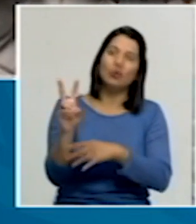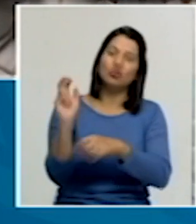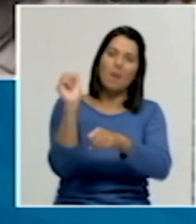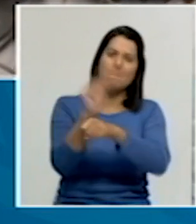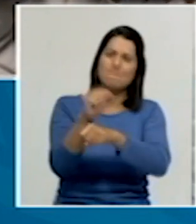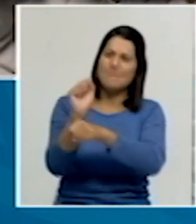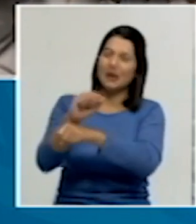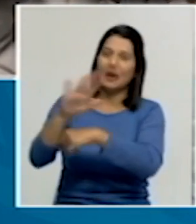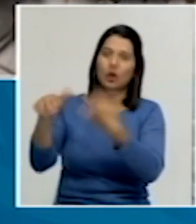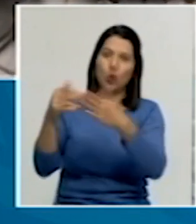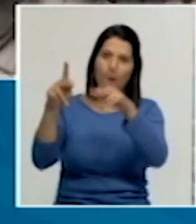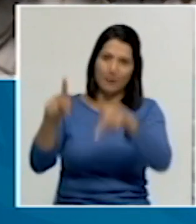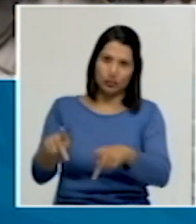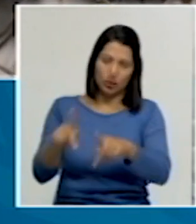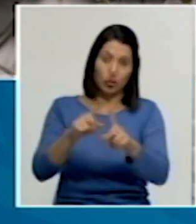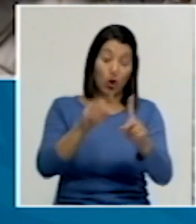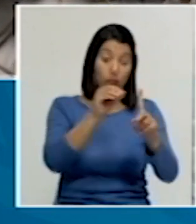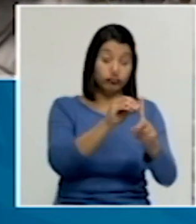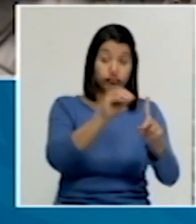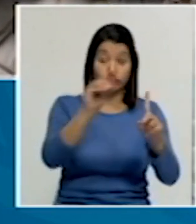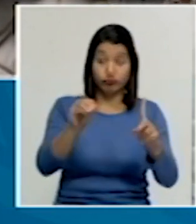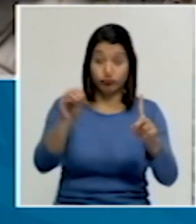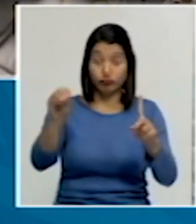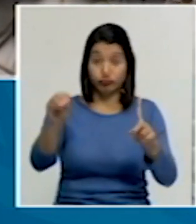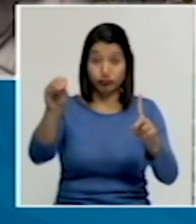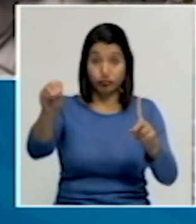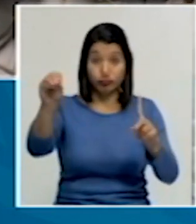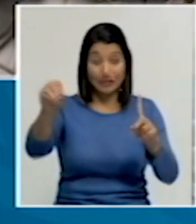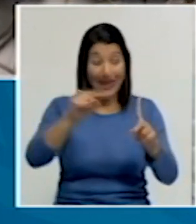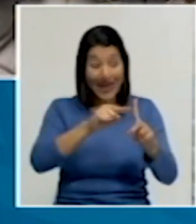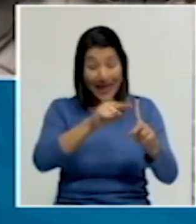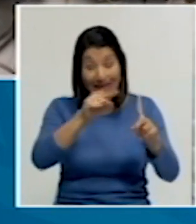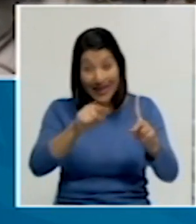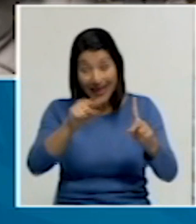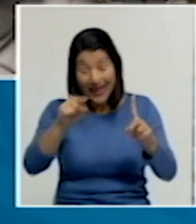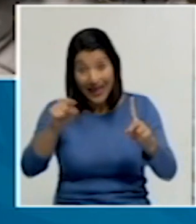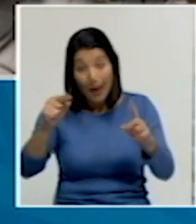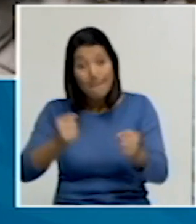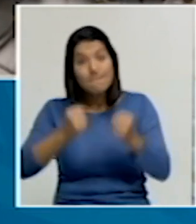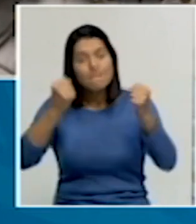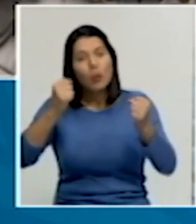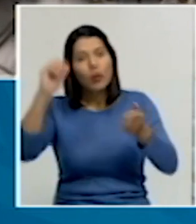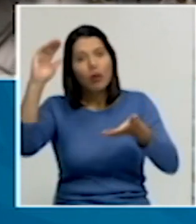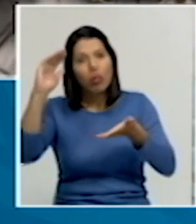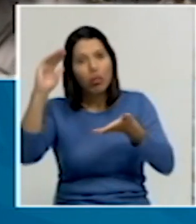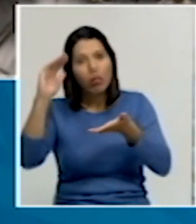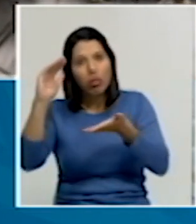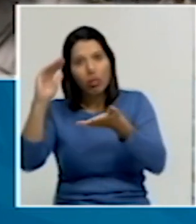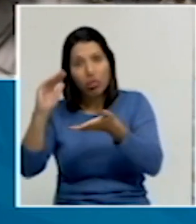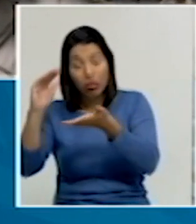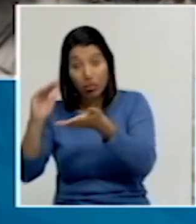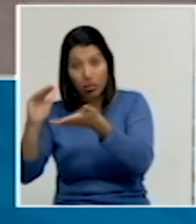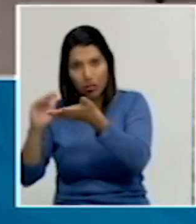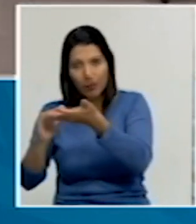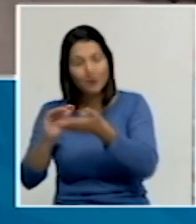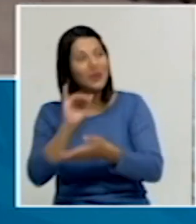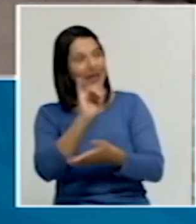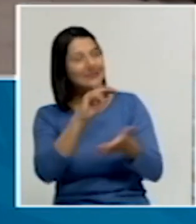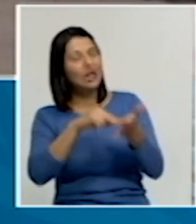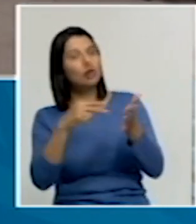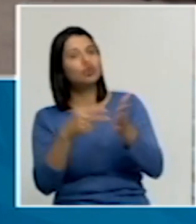pasando de persona a persona, de animal a animal, de planta a planta. ese concepto es impresionante porque un